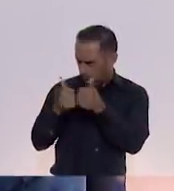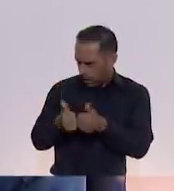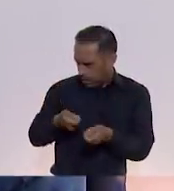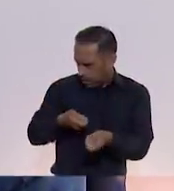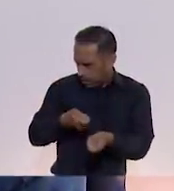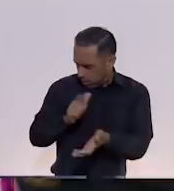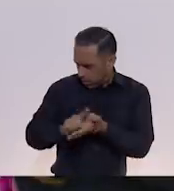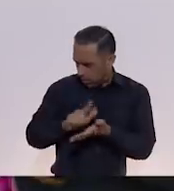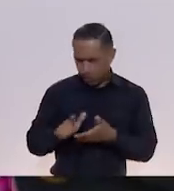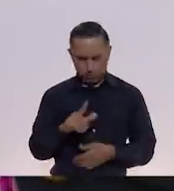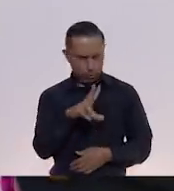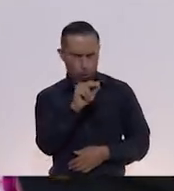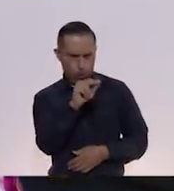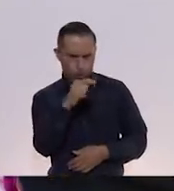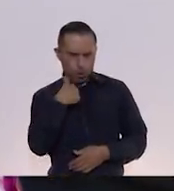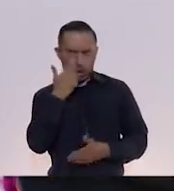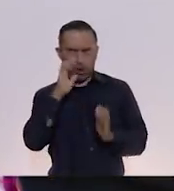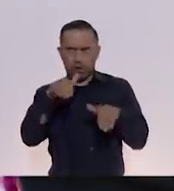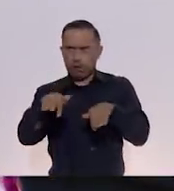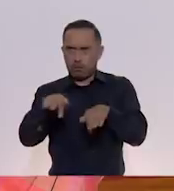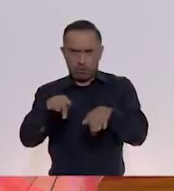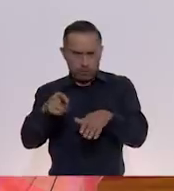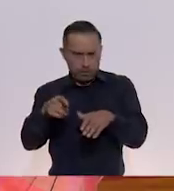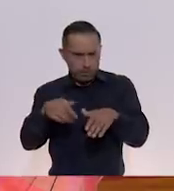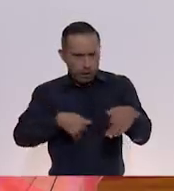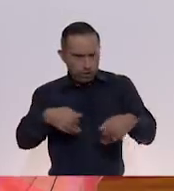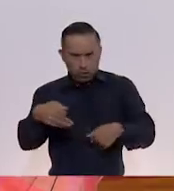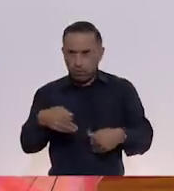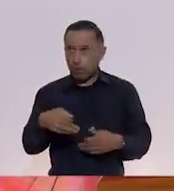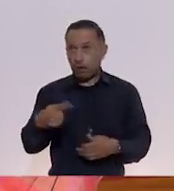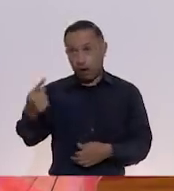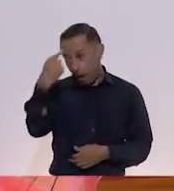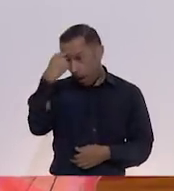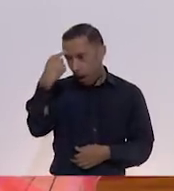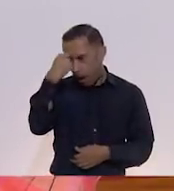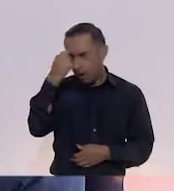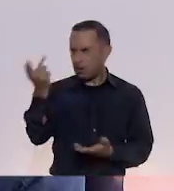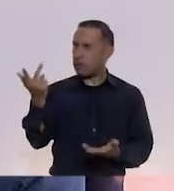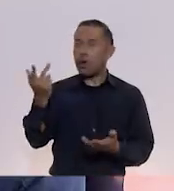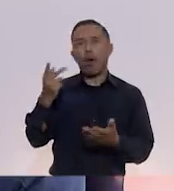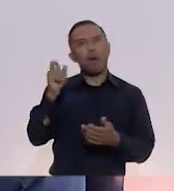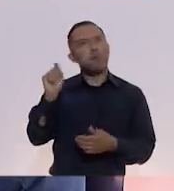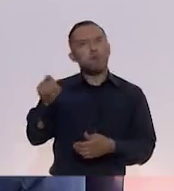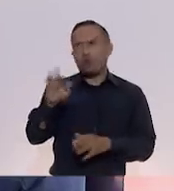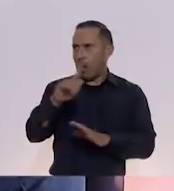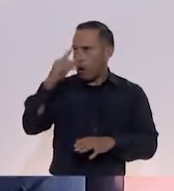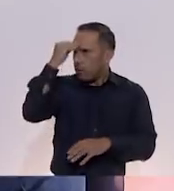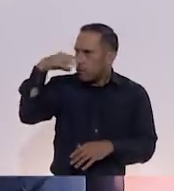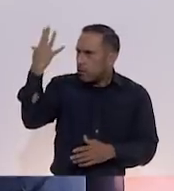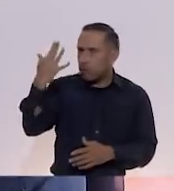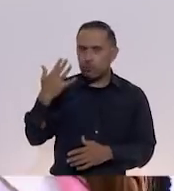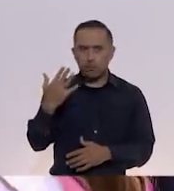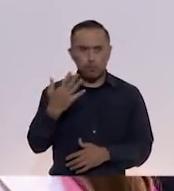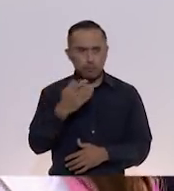en el teatro. Hijita, ¿sigues con eso? Yo pensé que ya se te había pasado esa cantaleta. De verdad me gusta. ¿Te imaginas